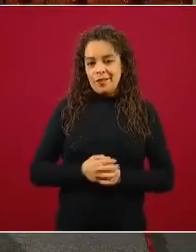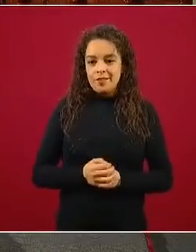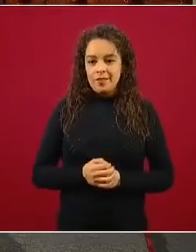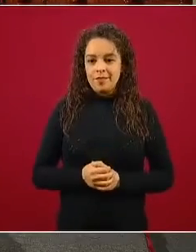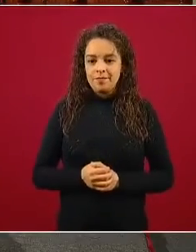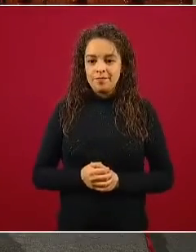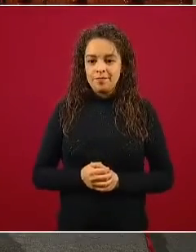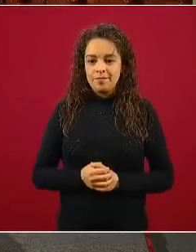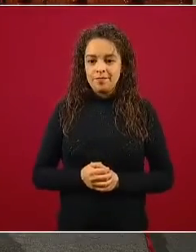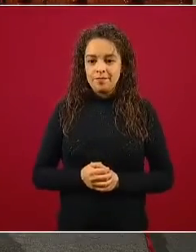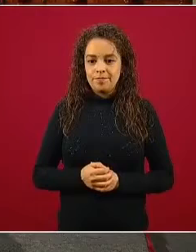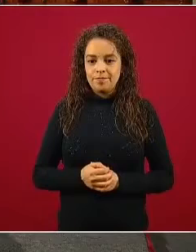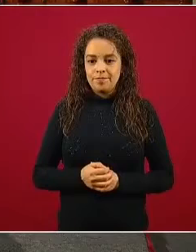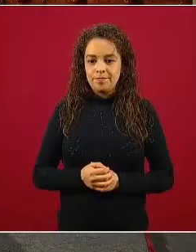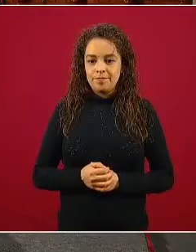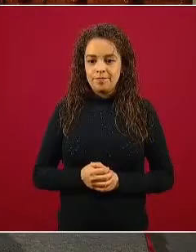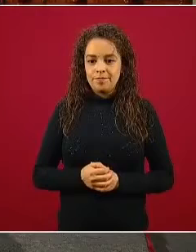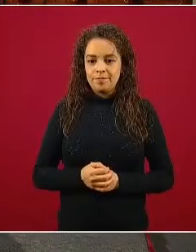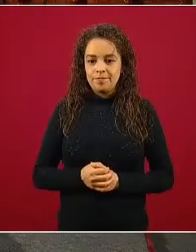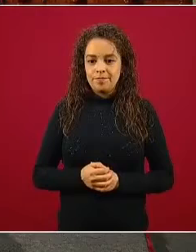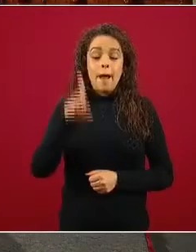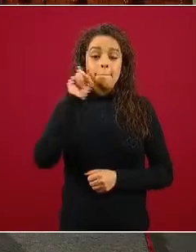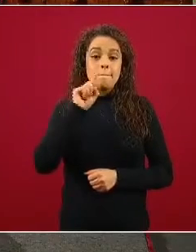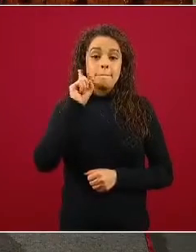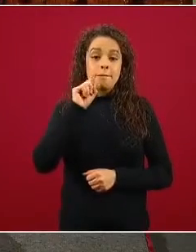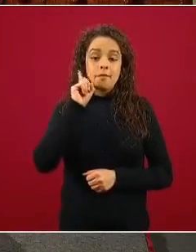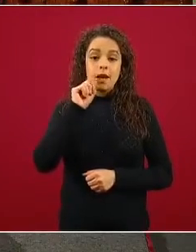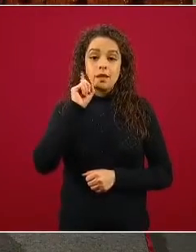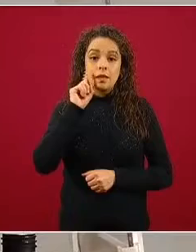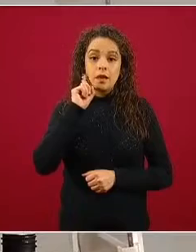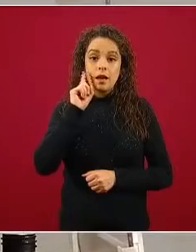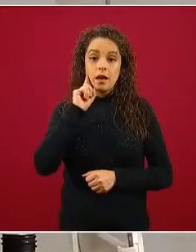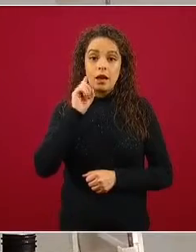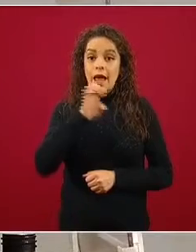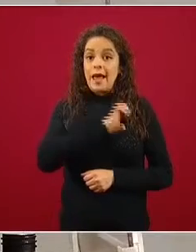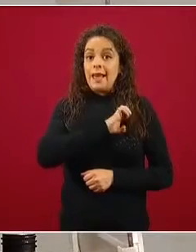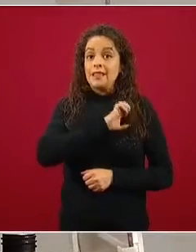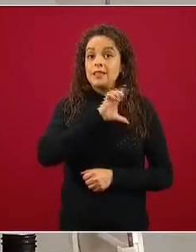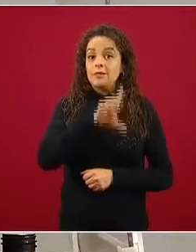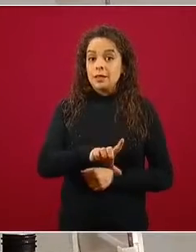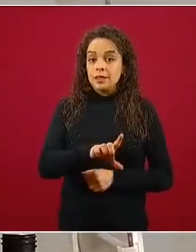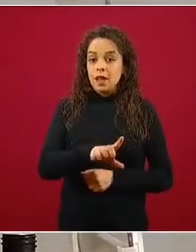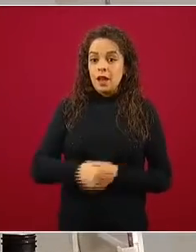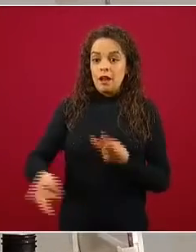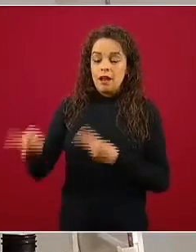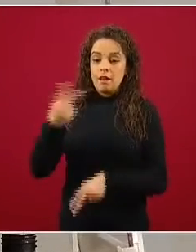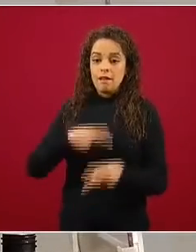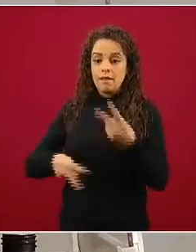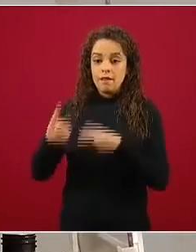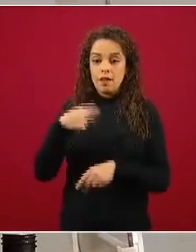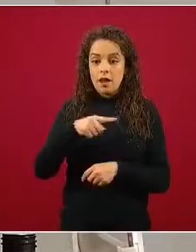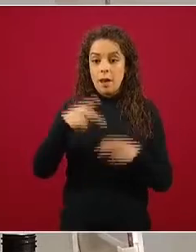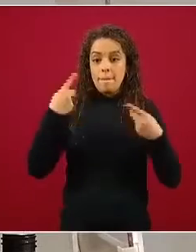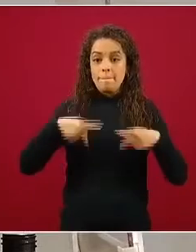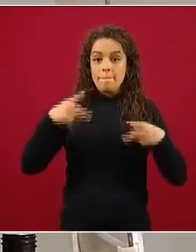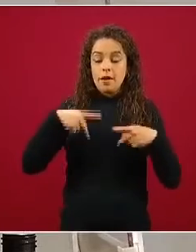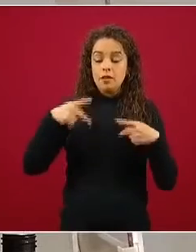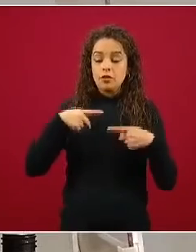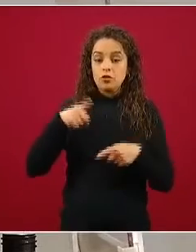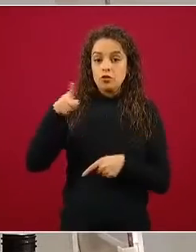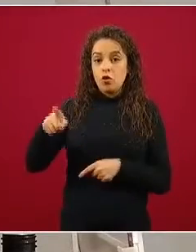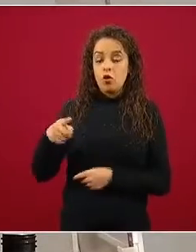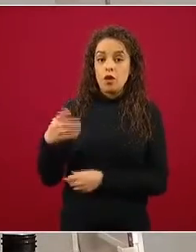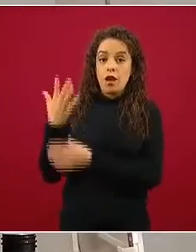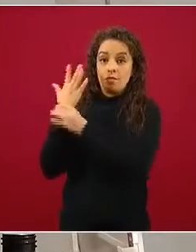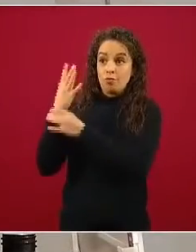tener un evento especial, porque va a venir los funcionarios de la Organización Mundial de la Salud en México, y vamos a